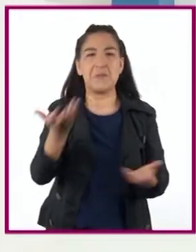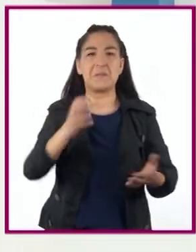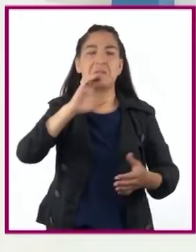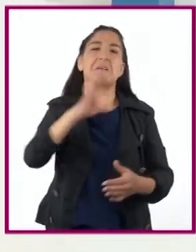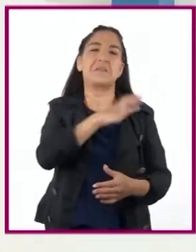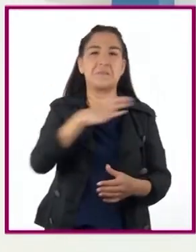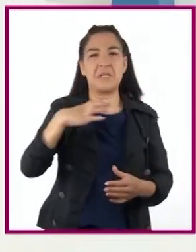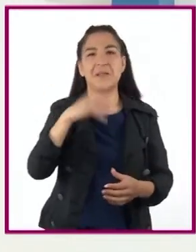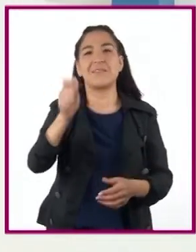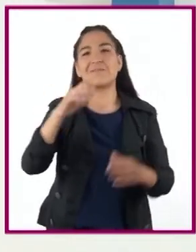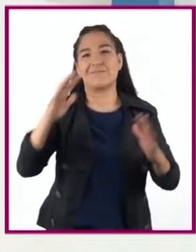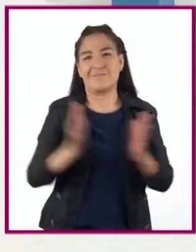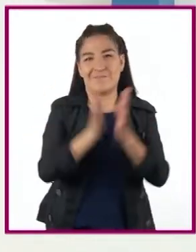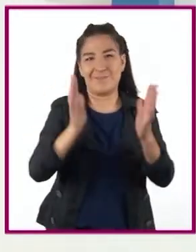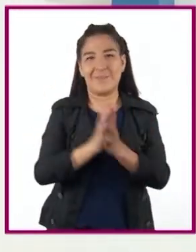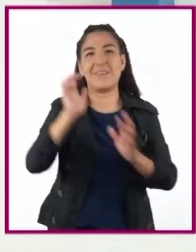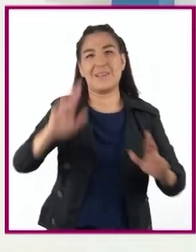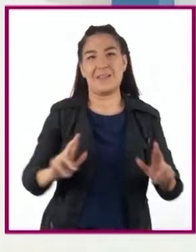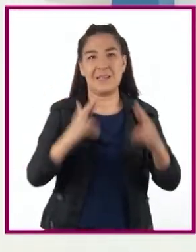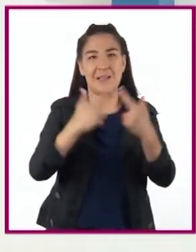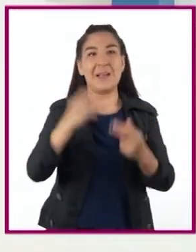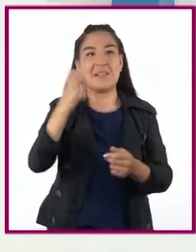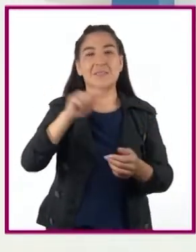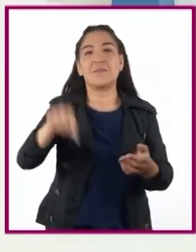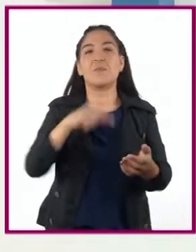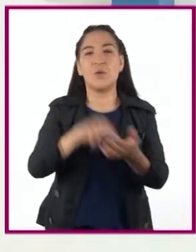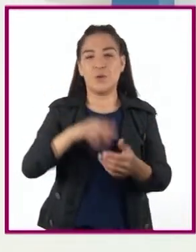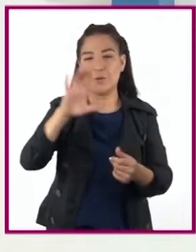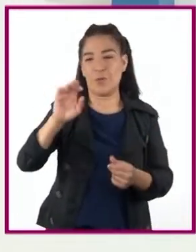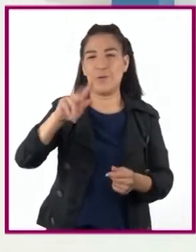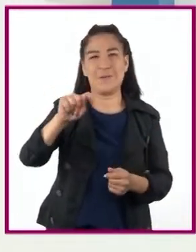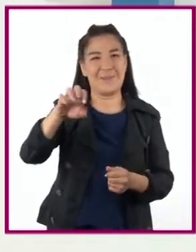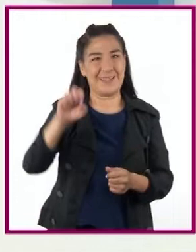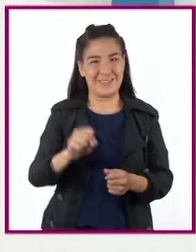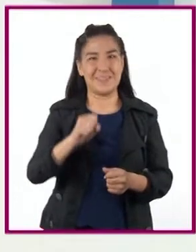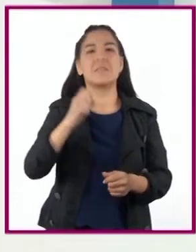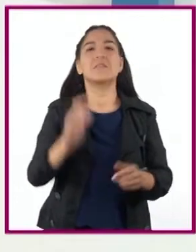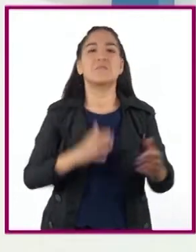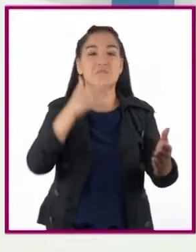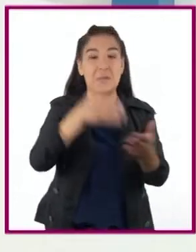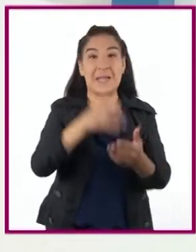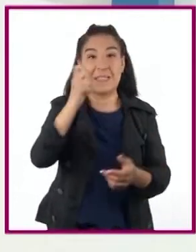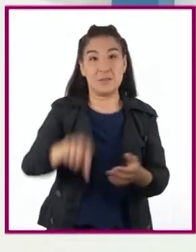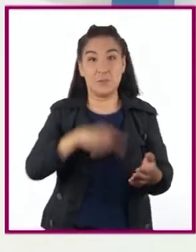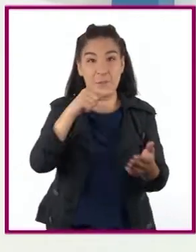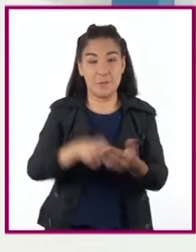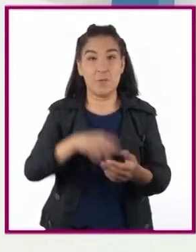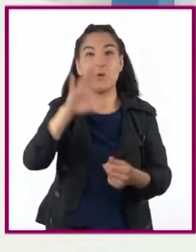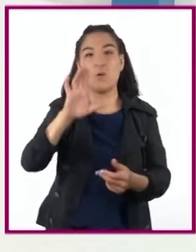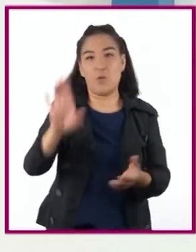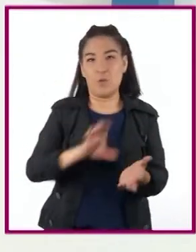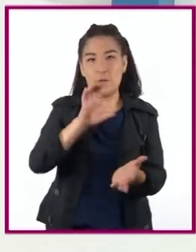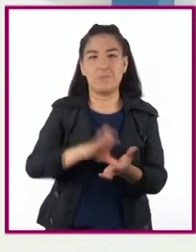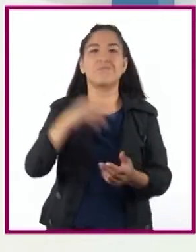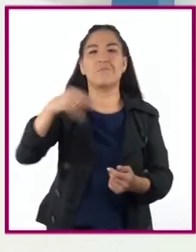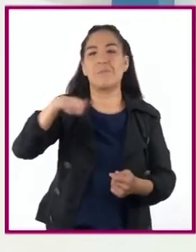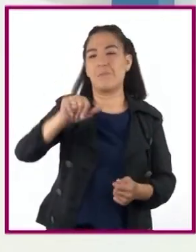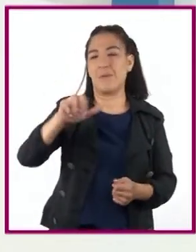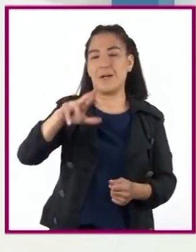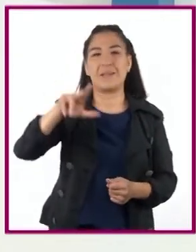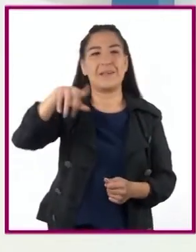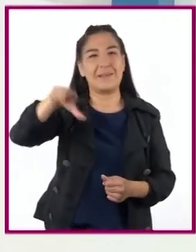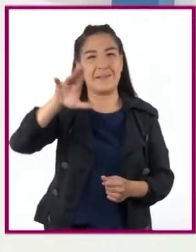sus prácticas religiosas. El propio Cortés fue identificado a lo largo del periodo colonial como el Marqués,